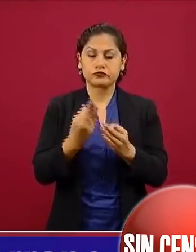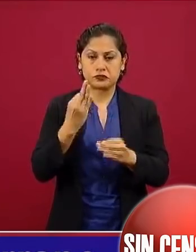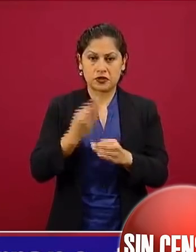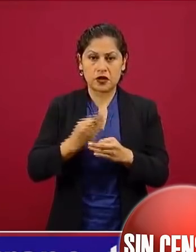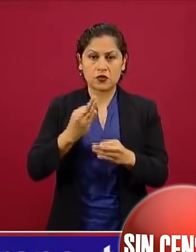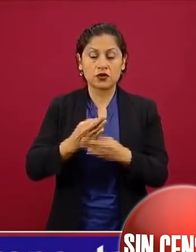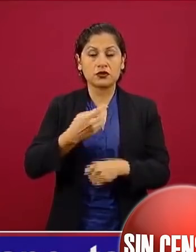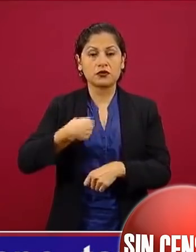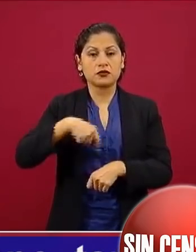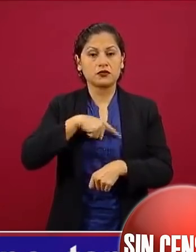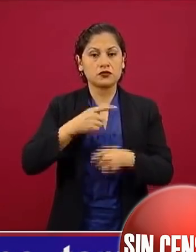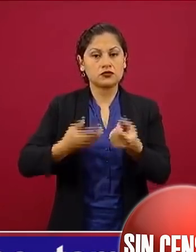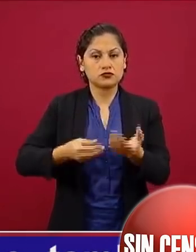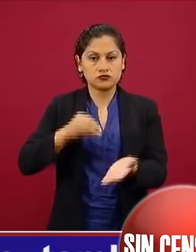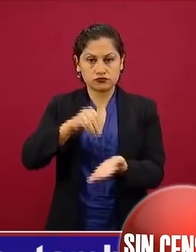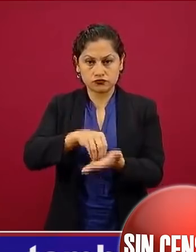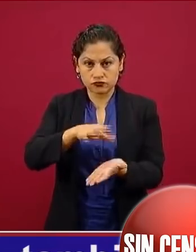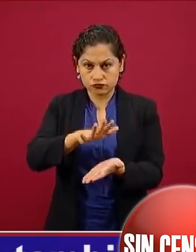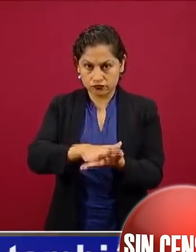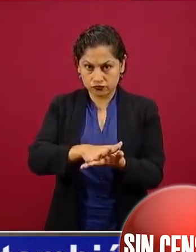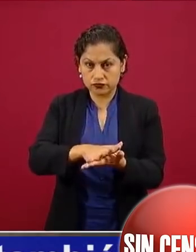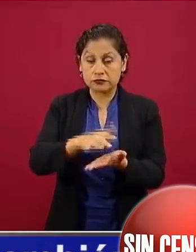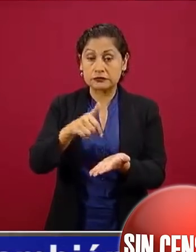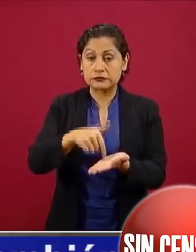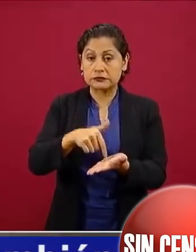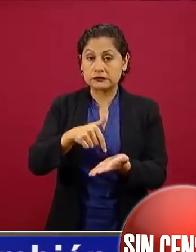estableciendo para